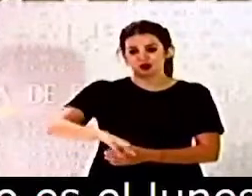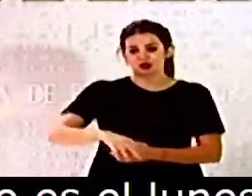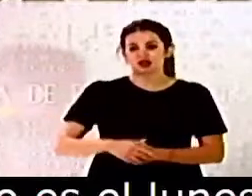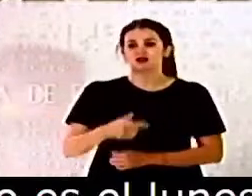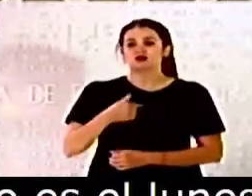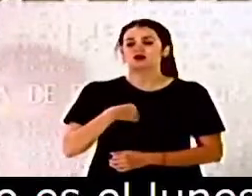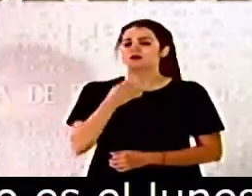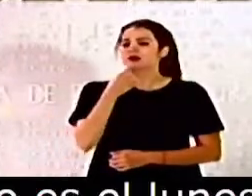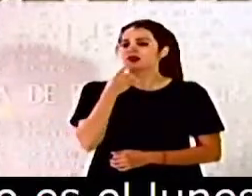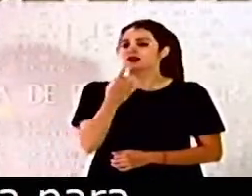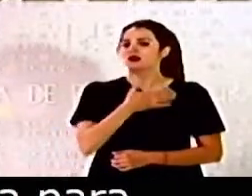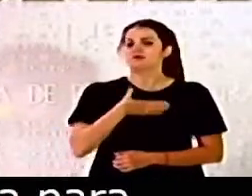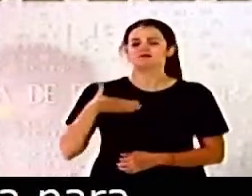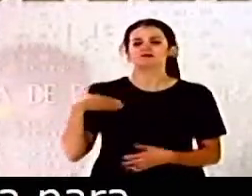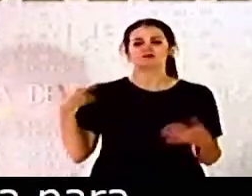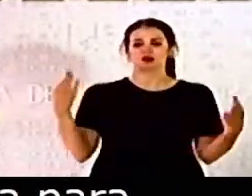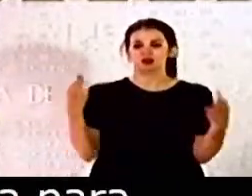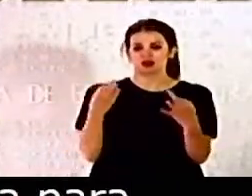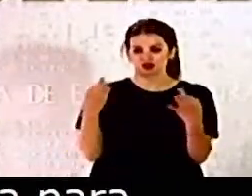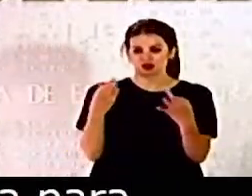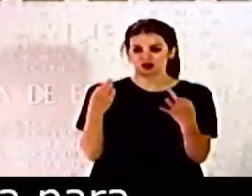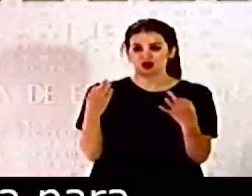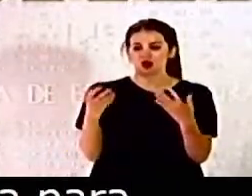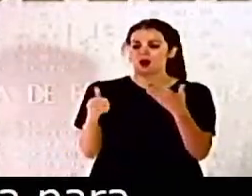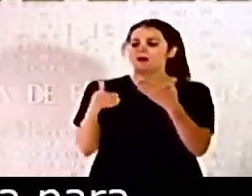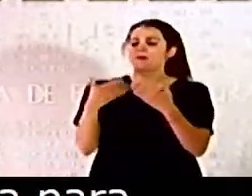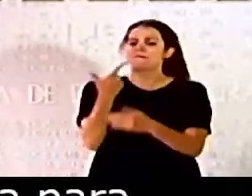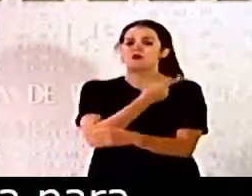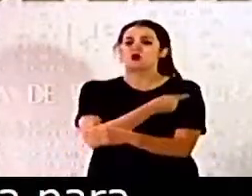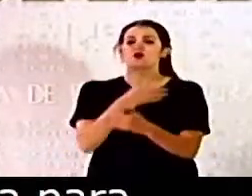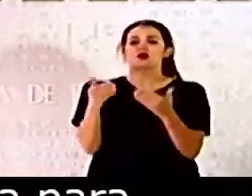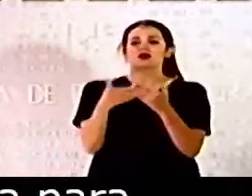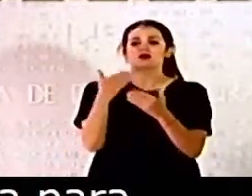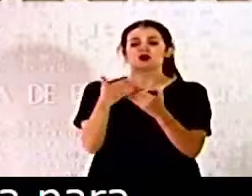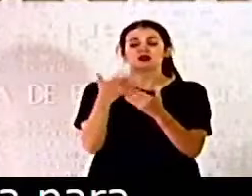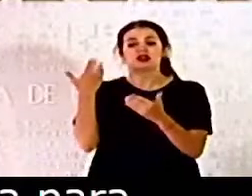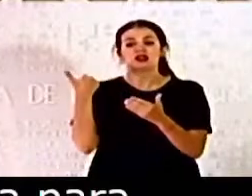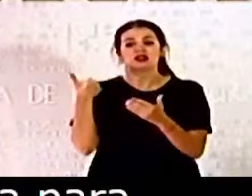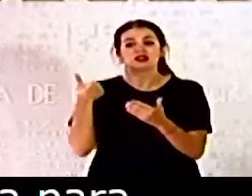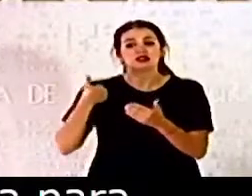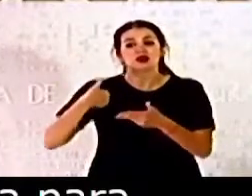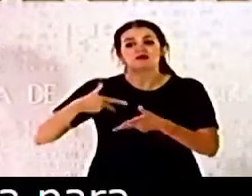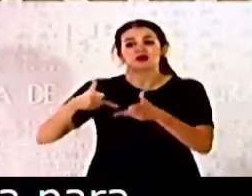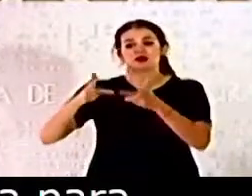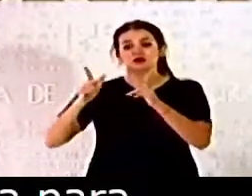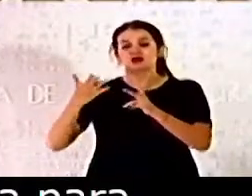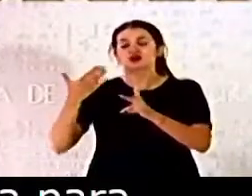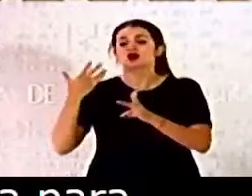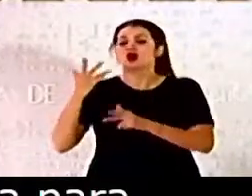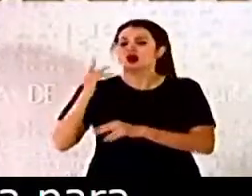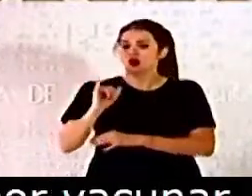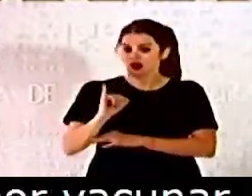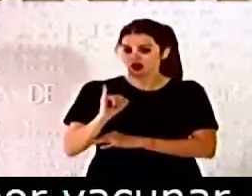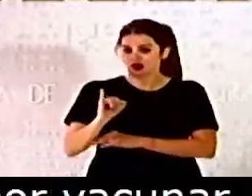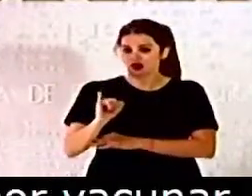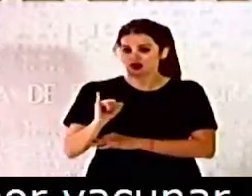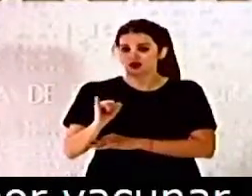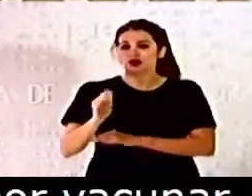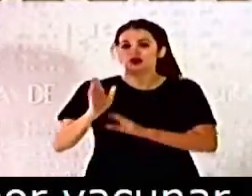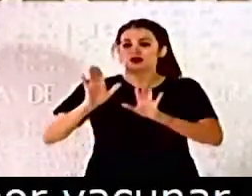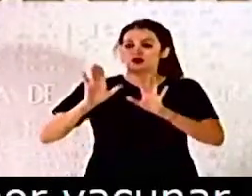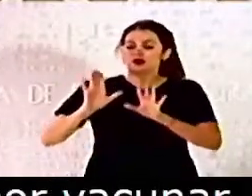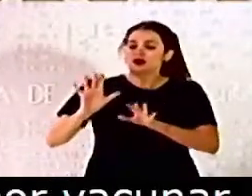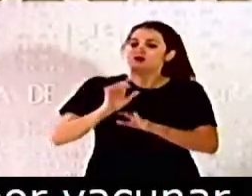decirles que, aunque Moderna ya tiene la autorización de la Agencia Europea del Medicamento, la ponencia de vacuna todavía no la ha incluido en la